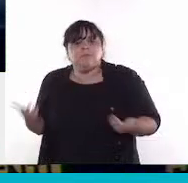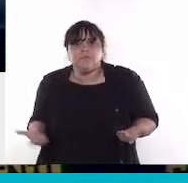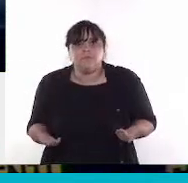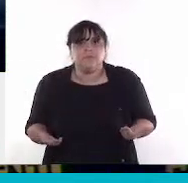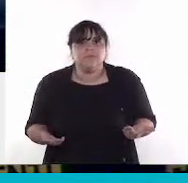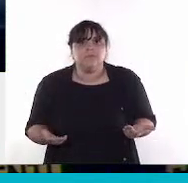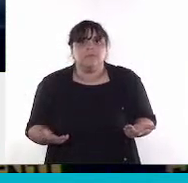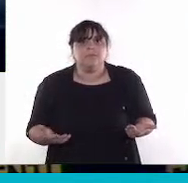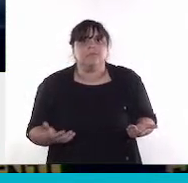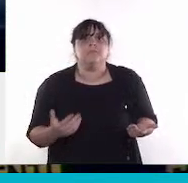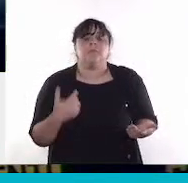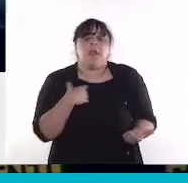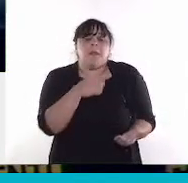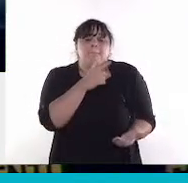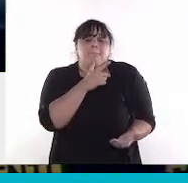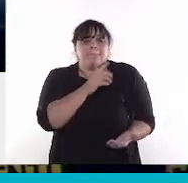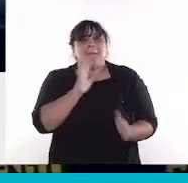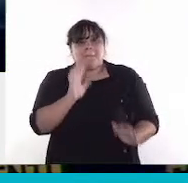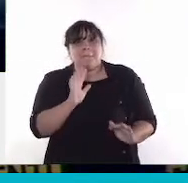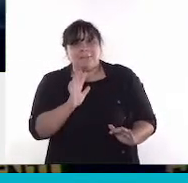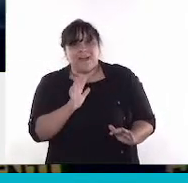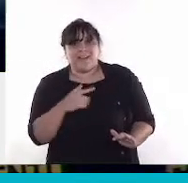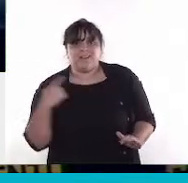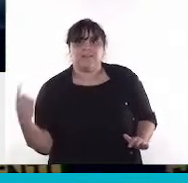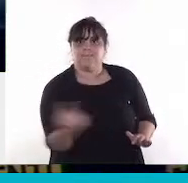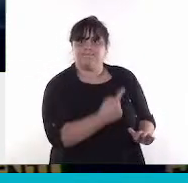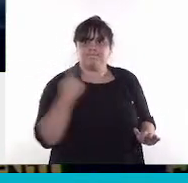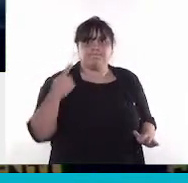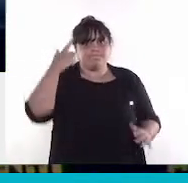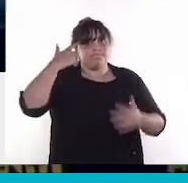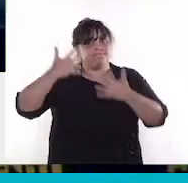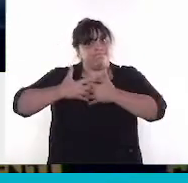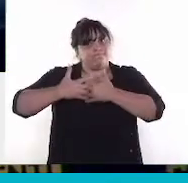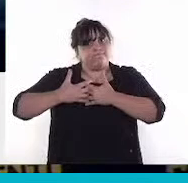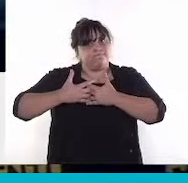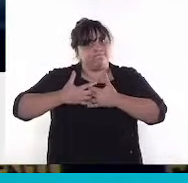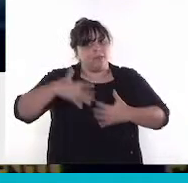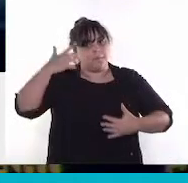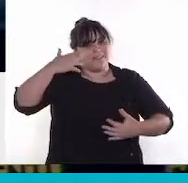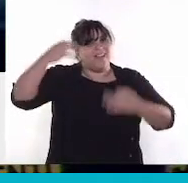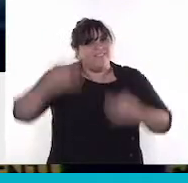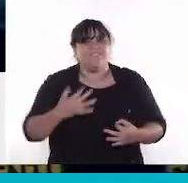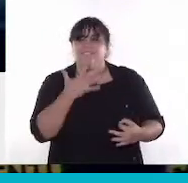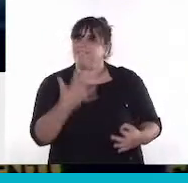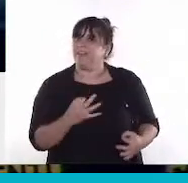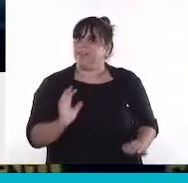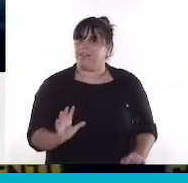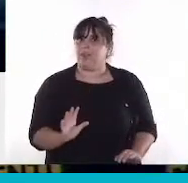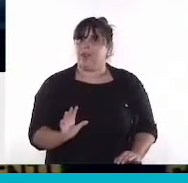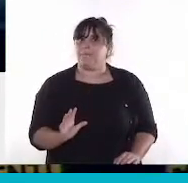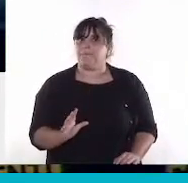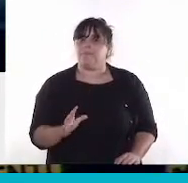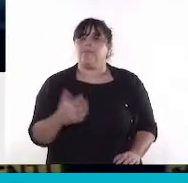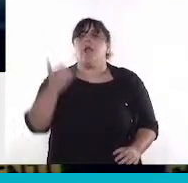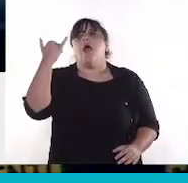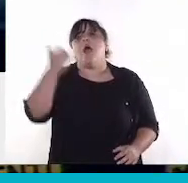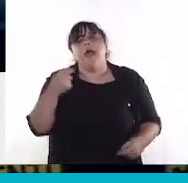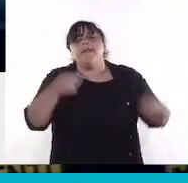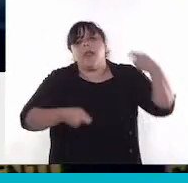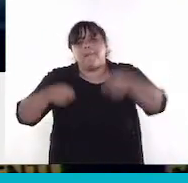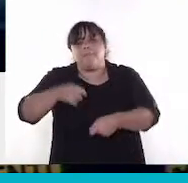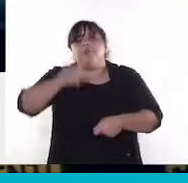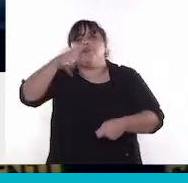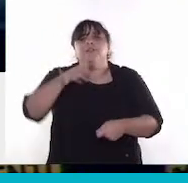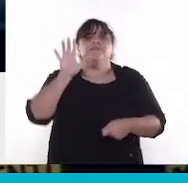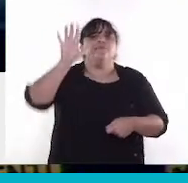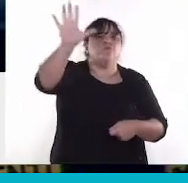Me parece que nos debemos una reflexión sincera, honesta. Claro que hay para aportar al futuro de